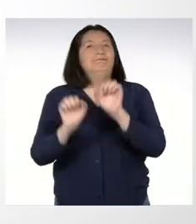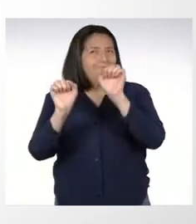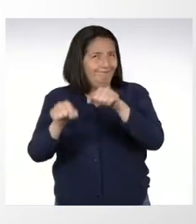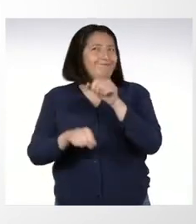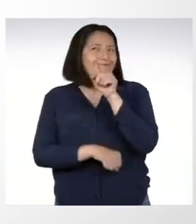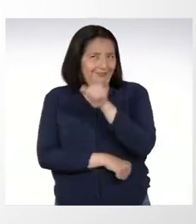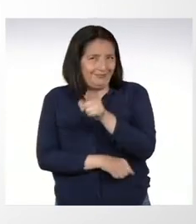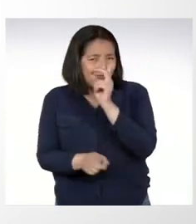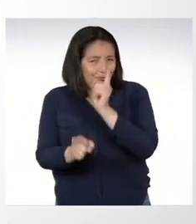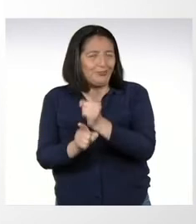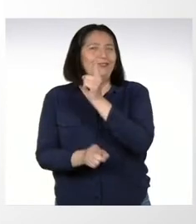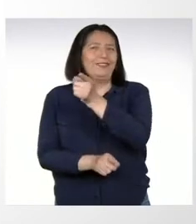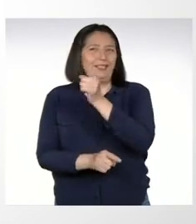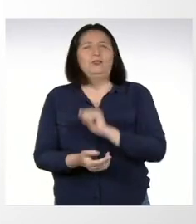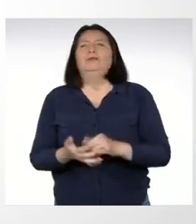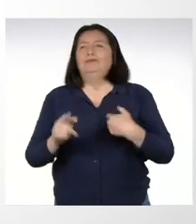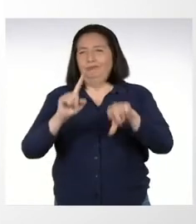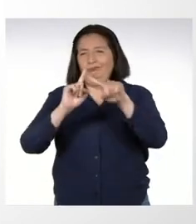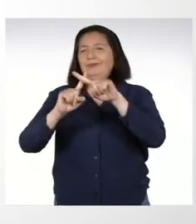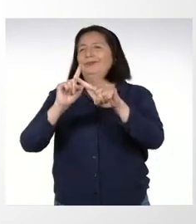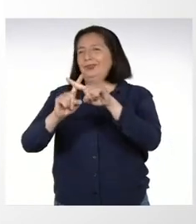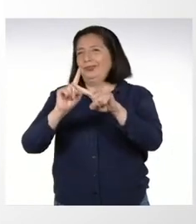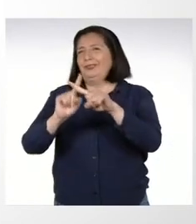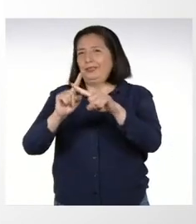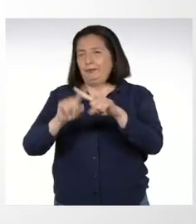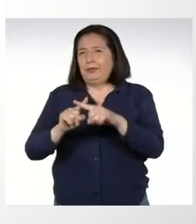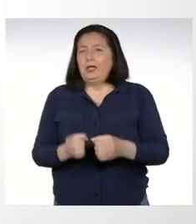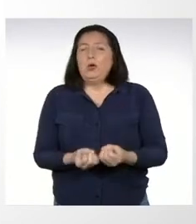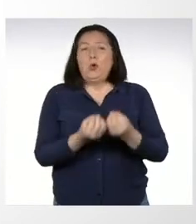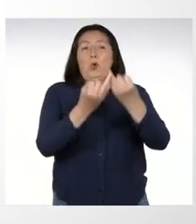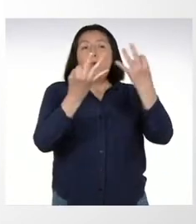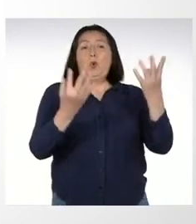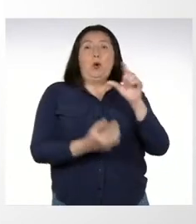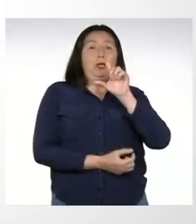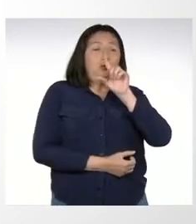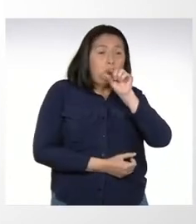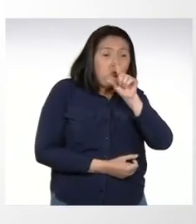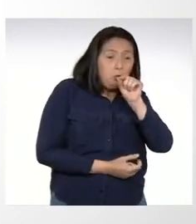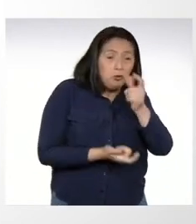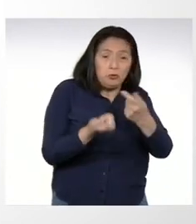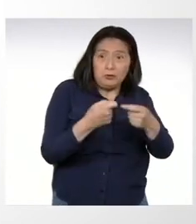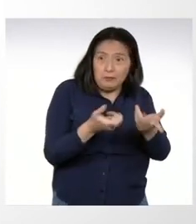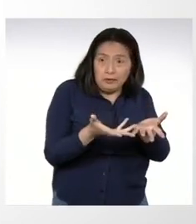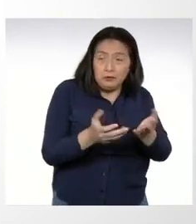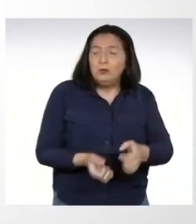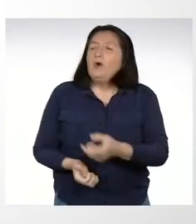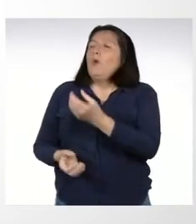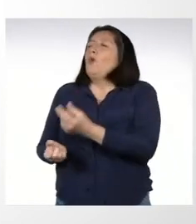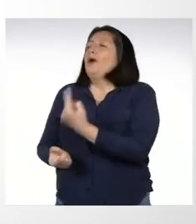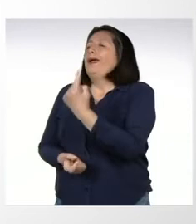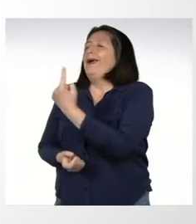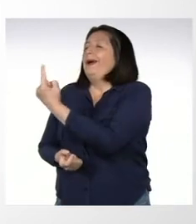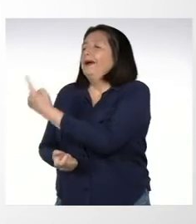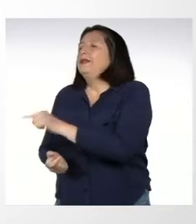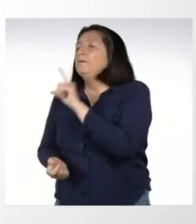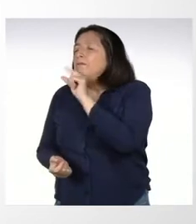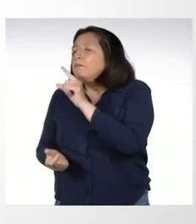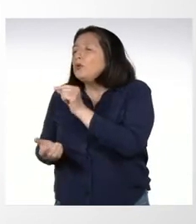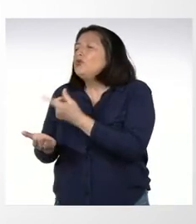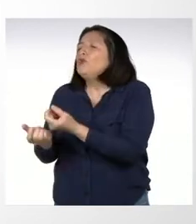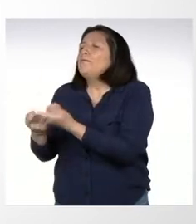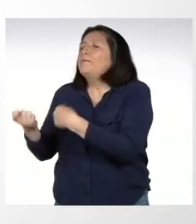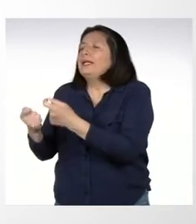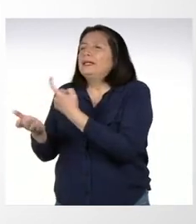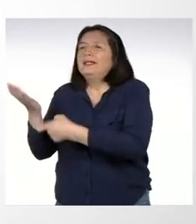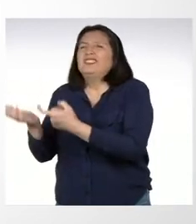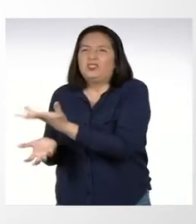Exacto. Puede multiplicar la cantidad de pollos que vende por el precio de cada pollo.